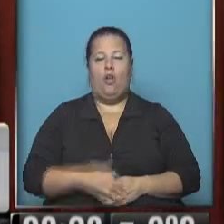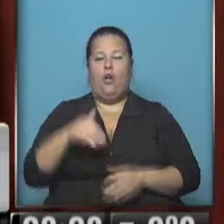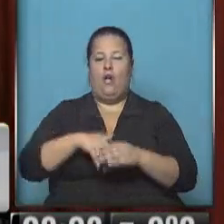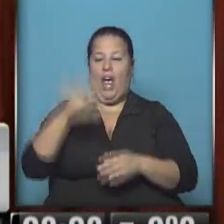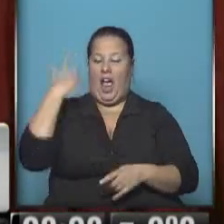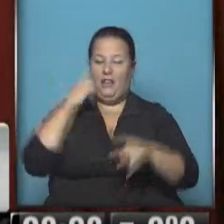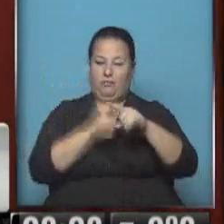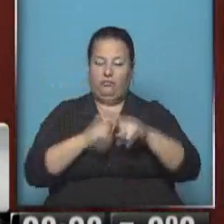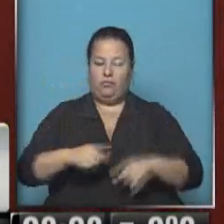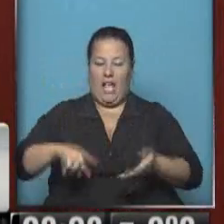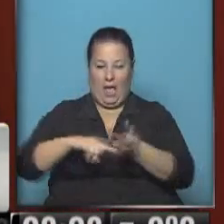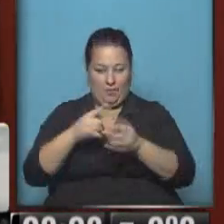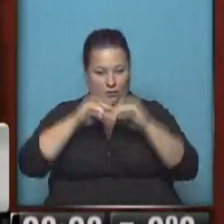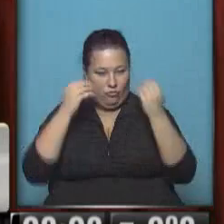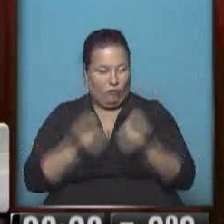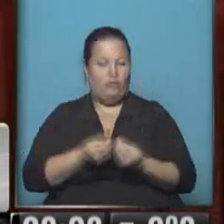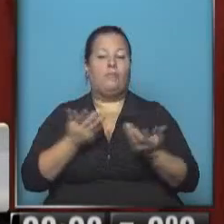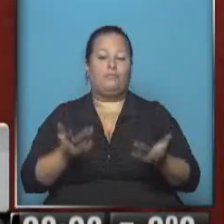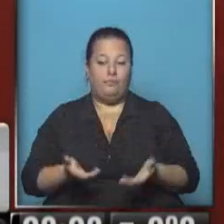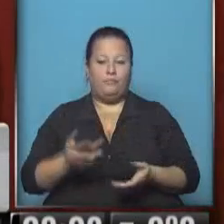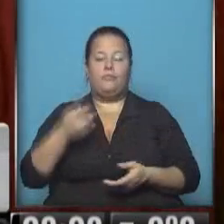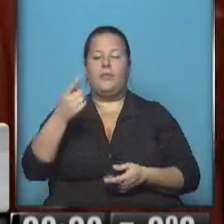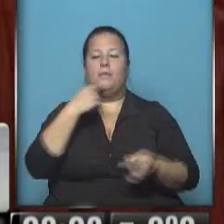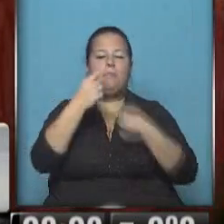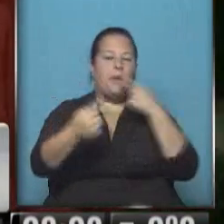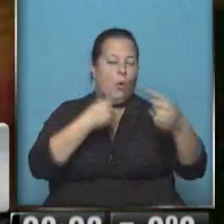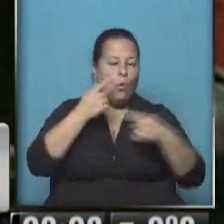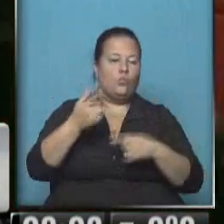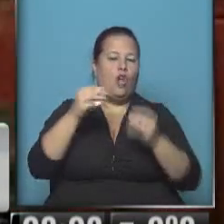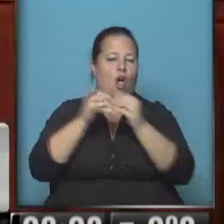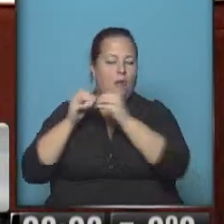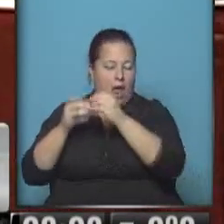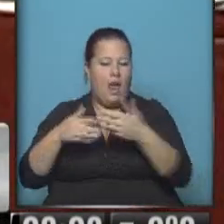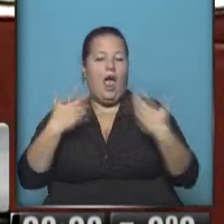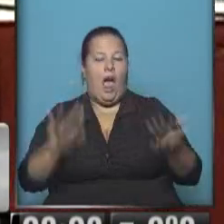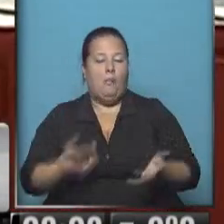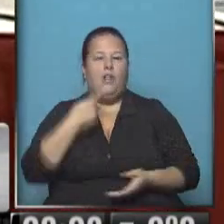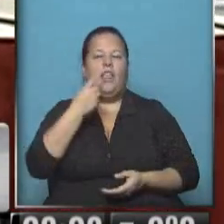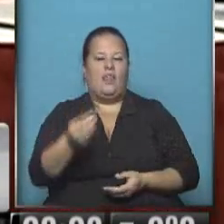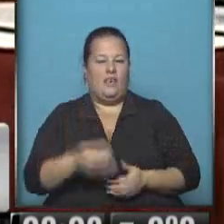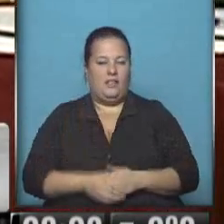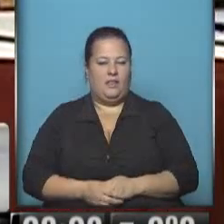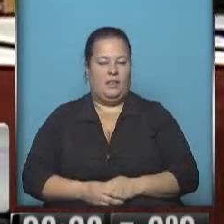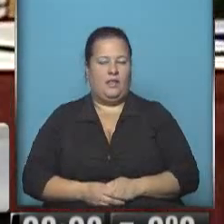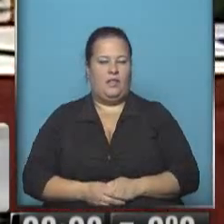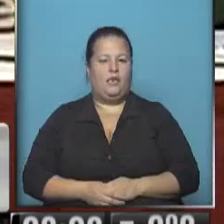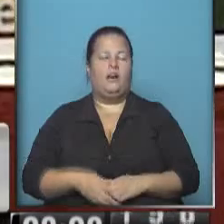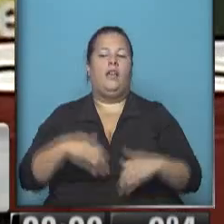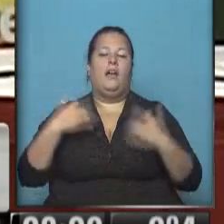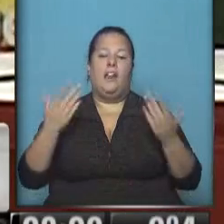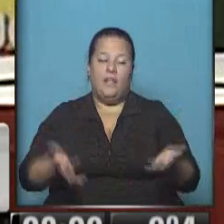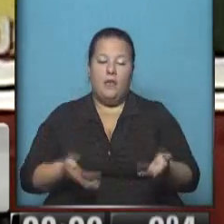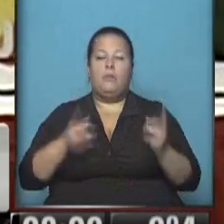debe ser una ciudad por supuesto están respondiendo a las primeras preguntas de los colegas y les percibir nos escuchamos y después por supuesto